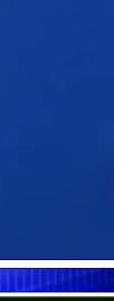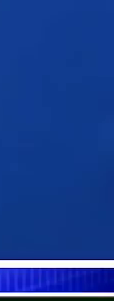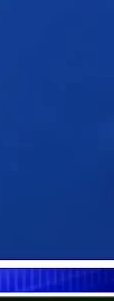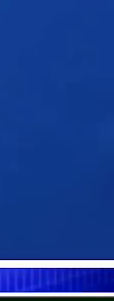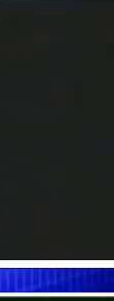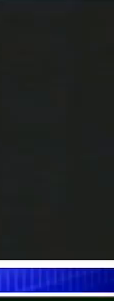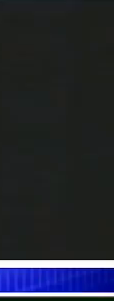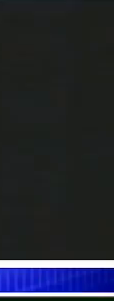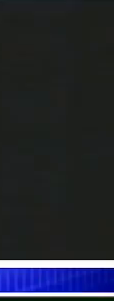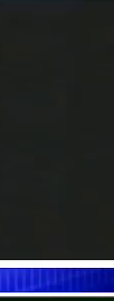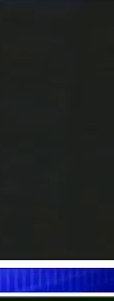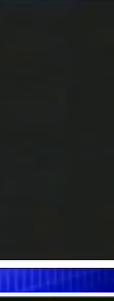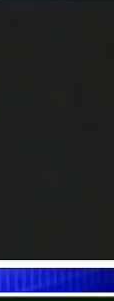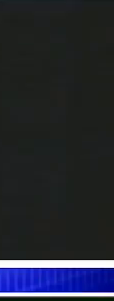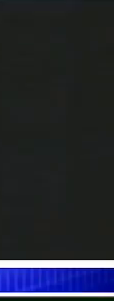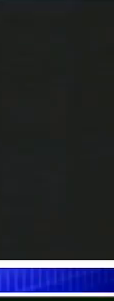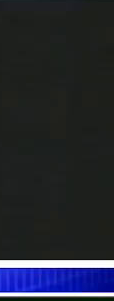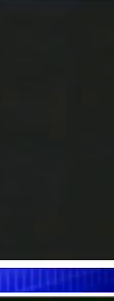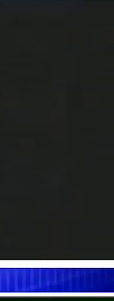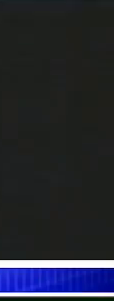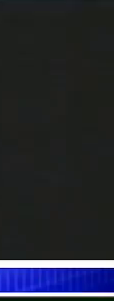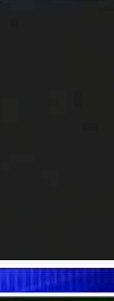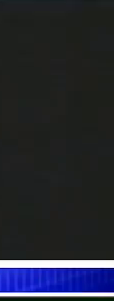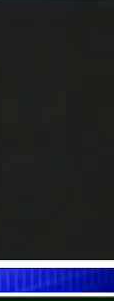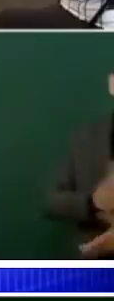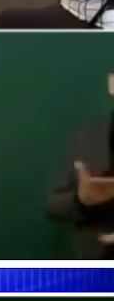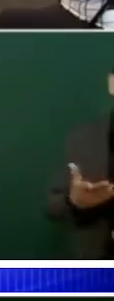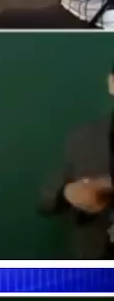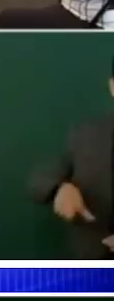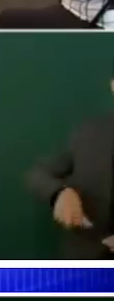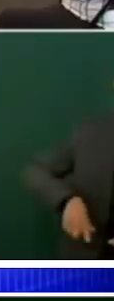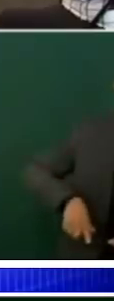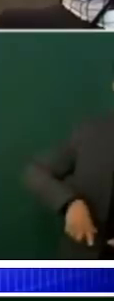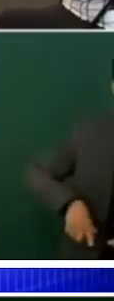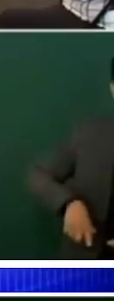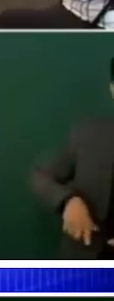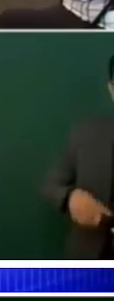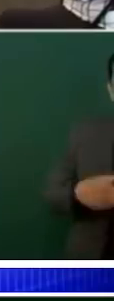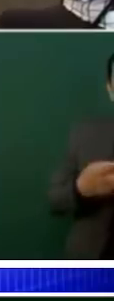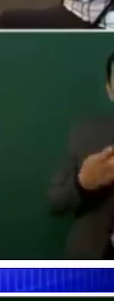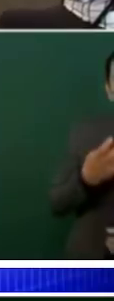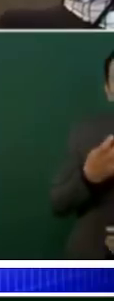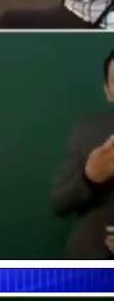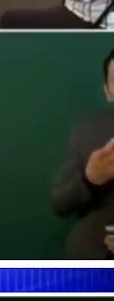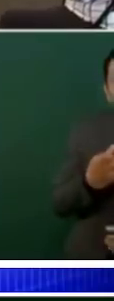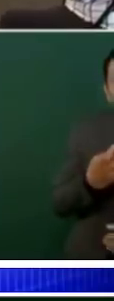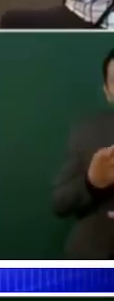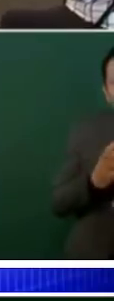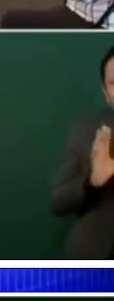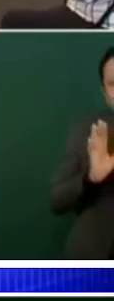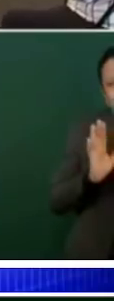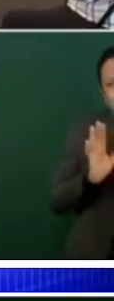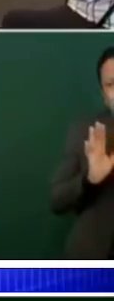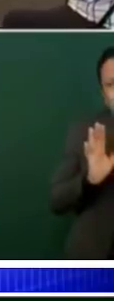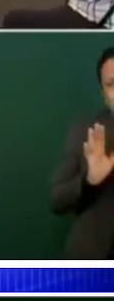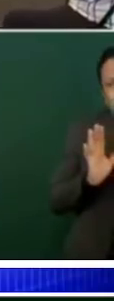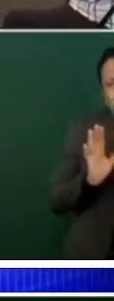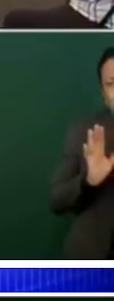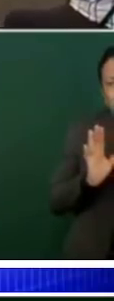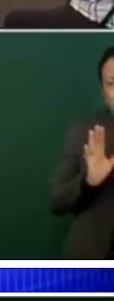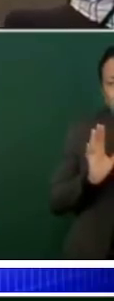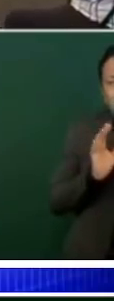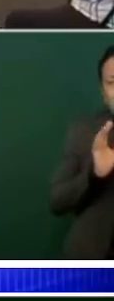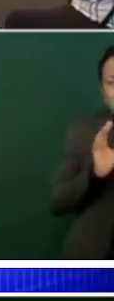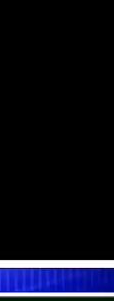en medio de esta gran crisis internacional hay que decirlo ya en el sector económico todavía los eurodiputados tienen tiempo